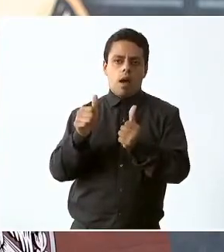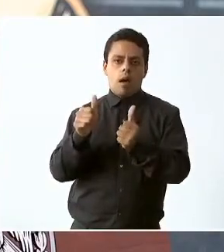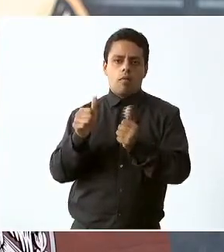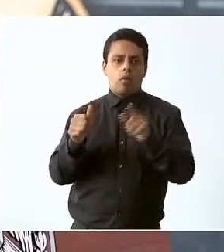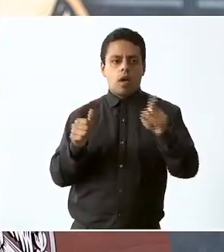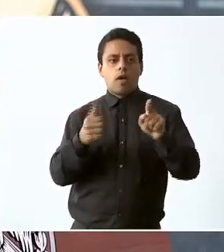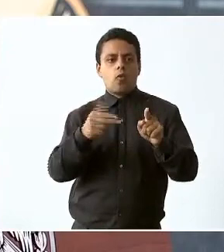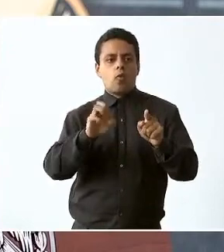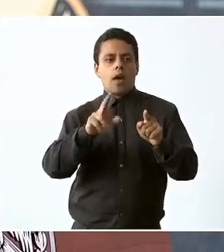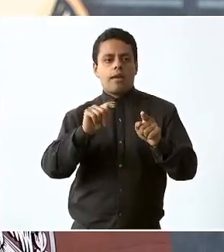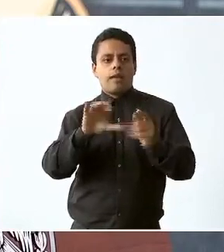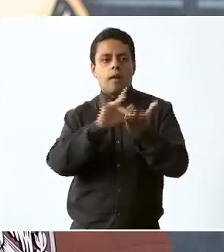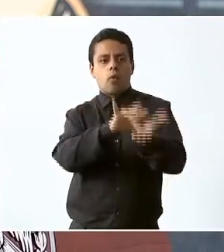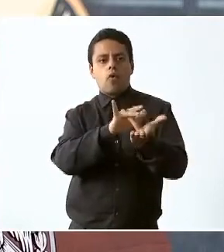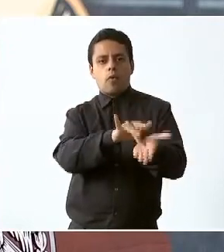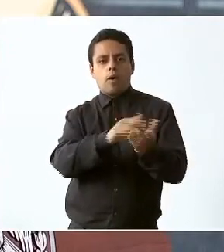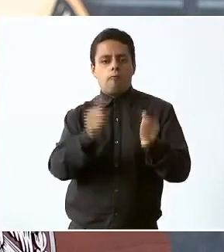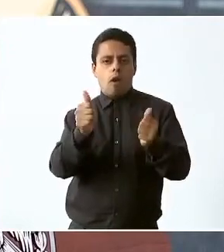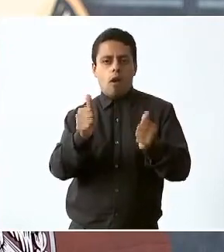dirigidos a Huerta.